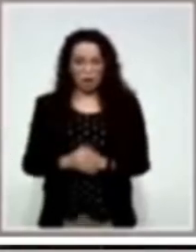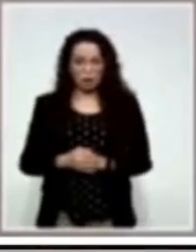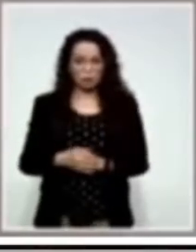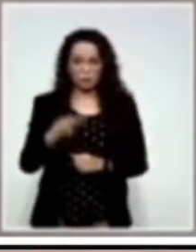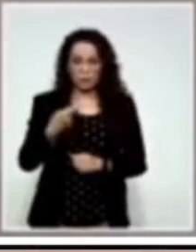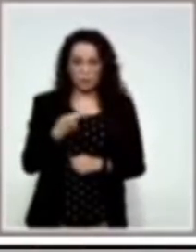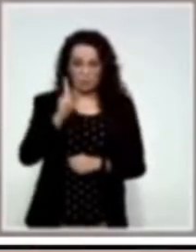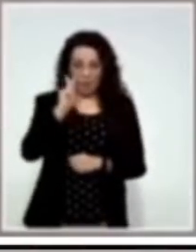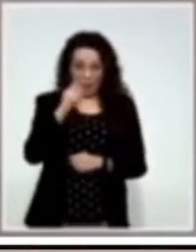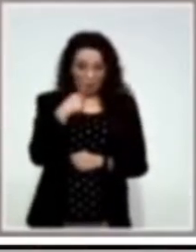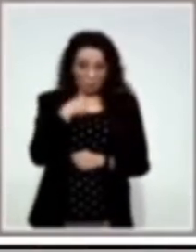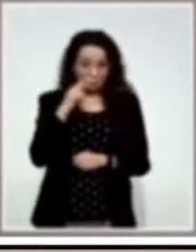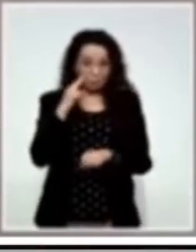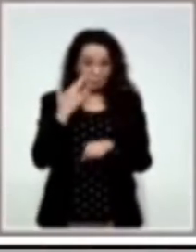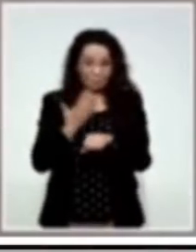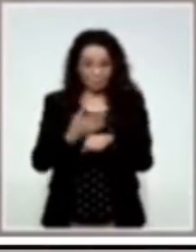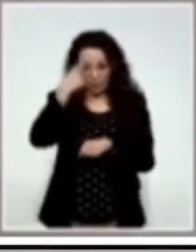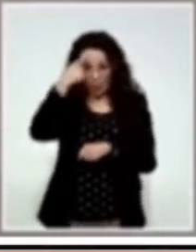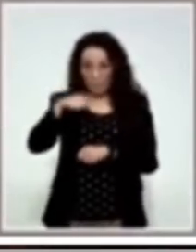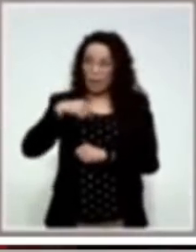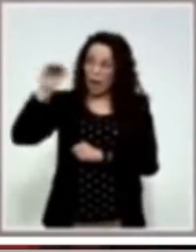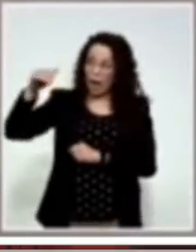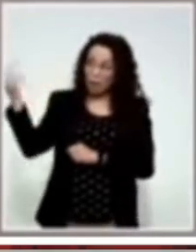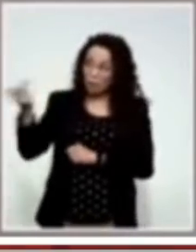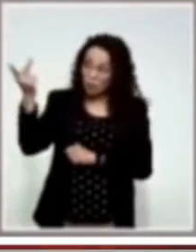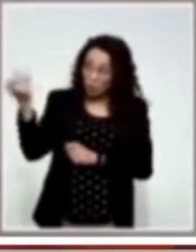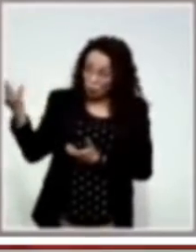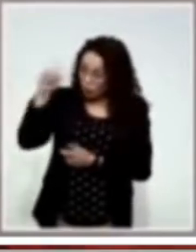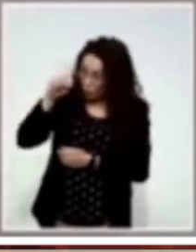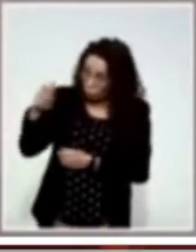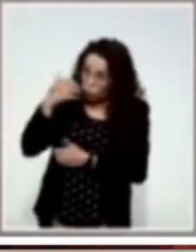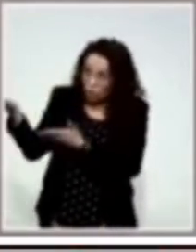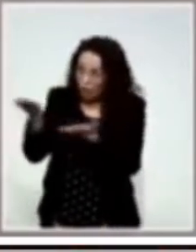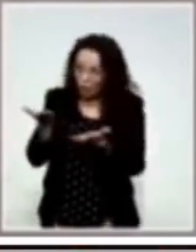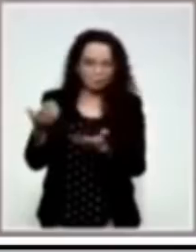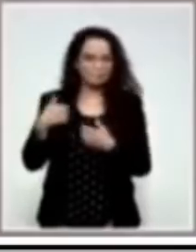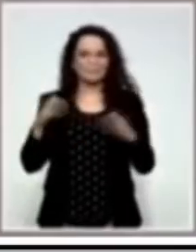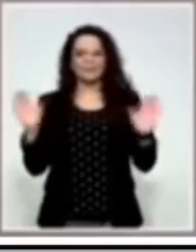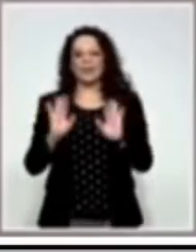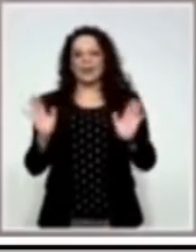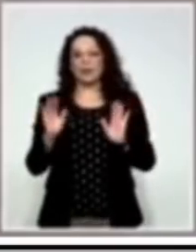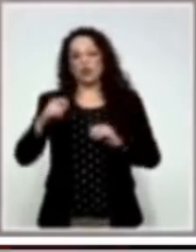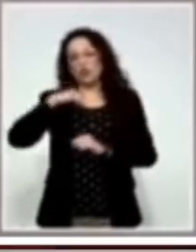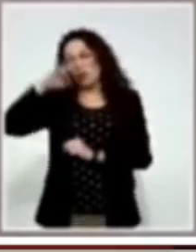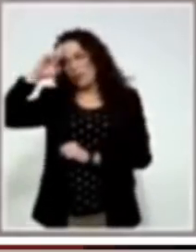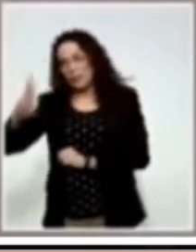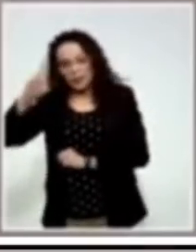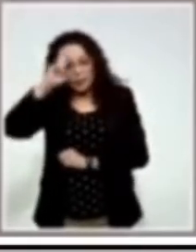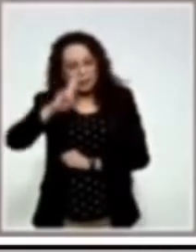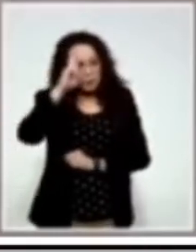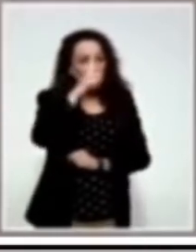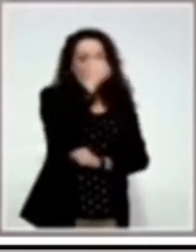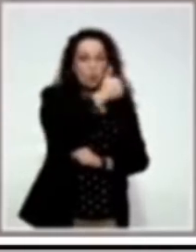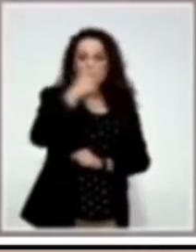me toca a mí ni promoverlo ni sugerirlo. Yo soy muy respetuoso, cada ministro y ministra se maneja a